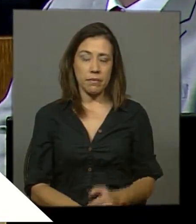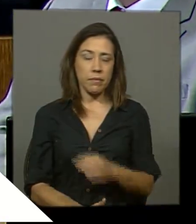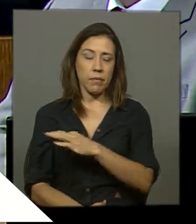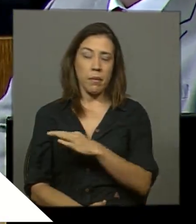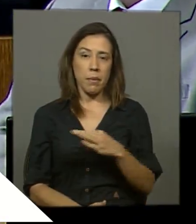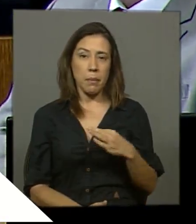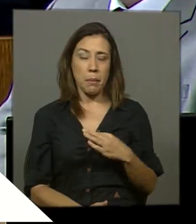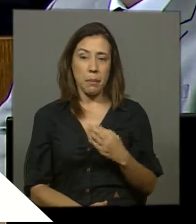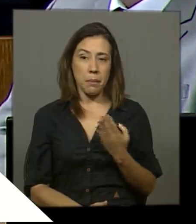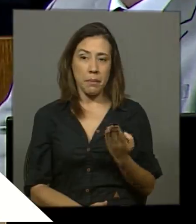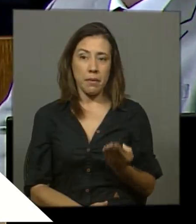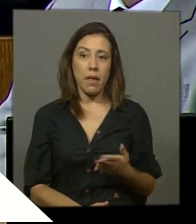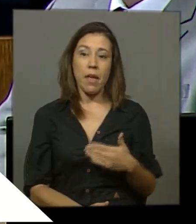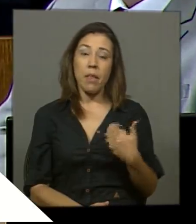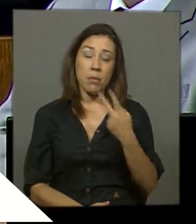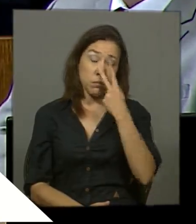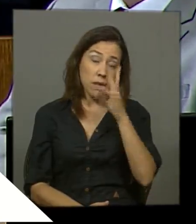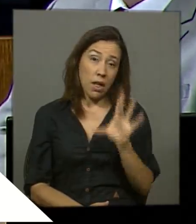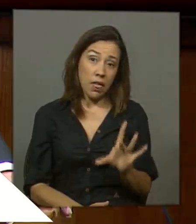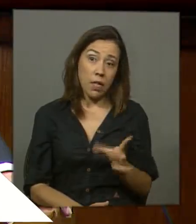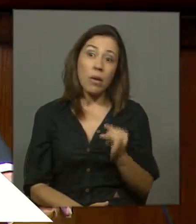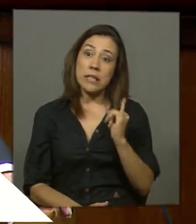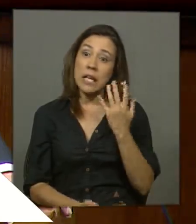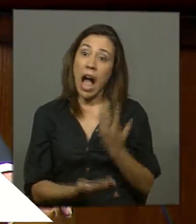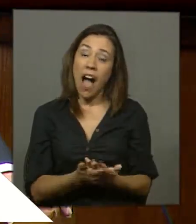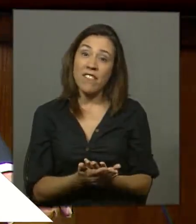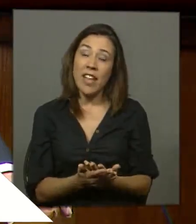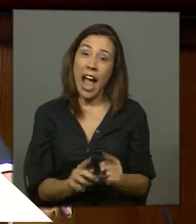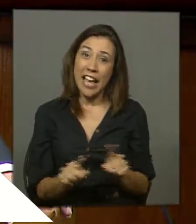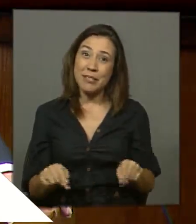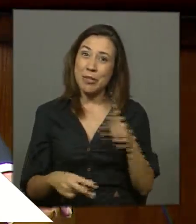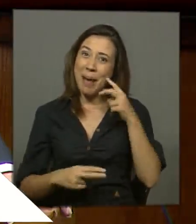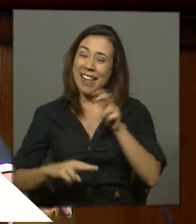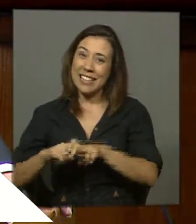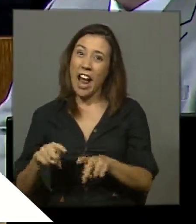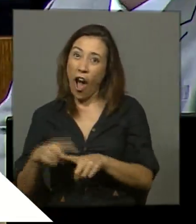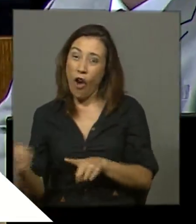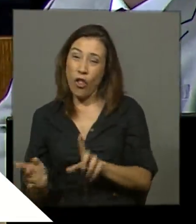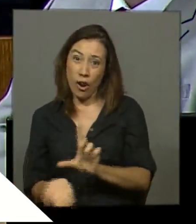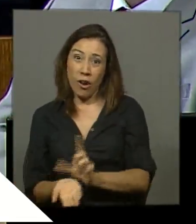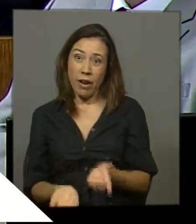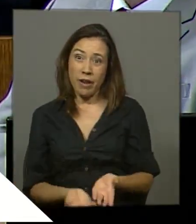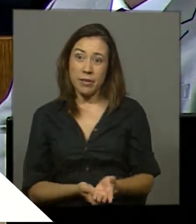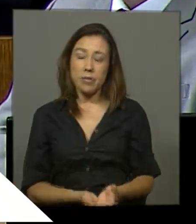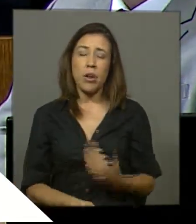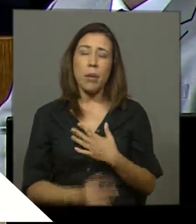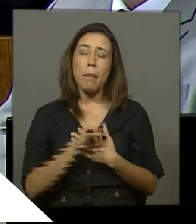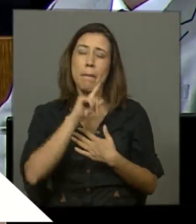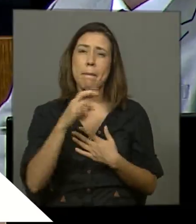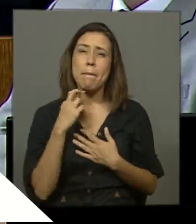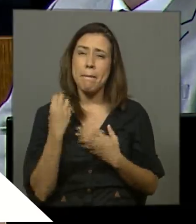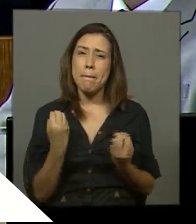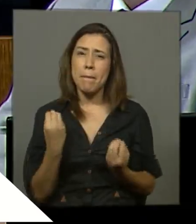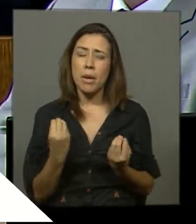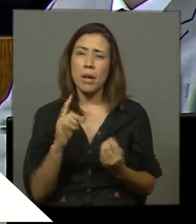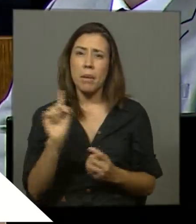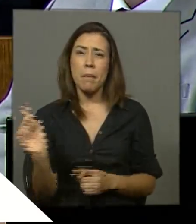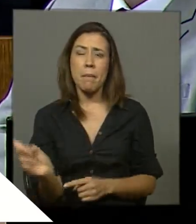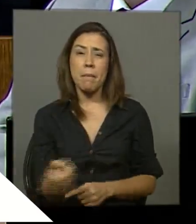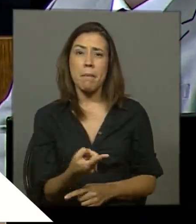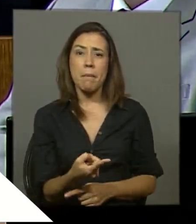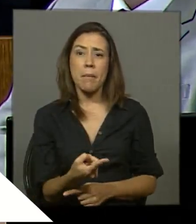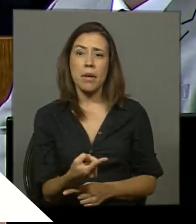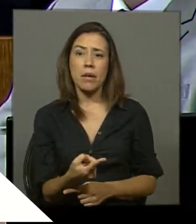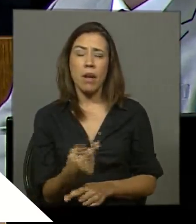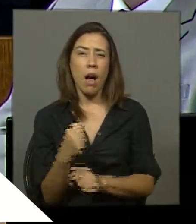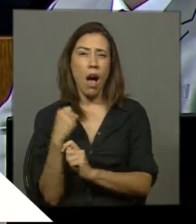ministro después de darse cuenta que sí había espacio Le quiero preguntar por qué enviaron